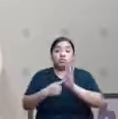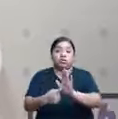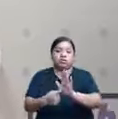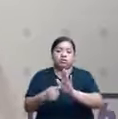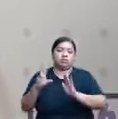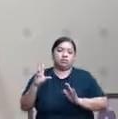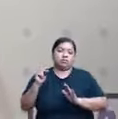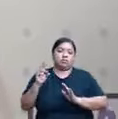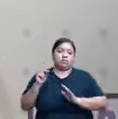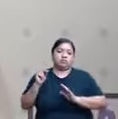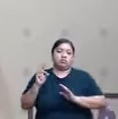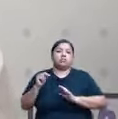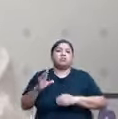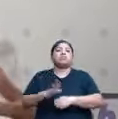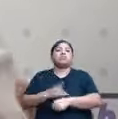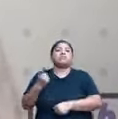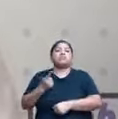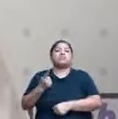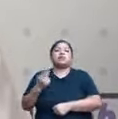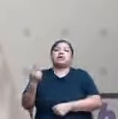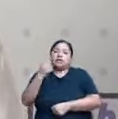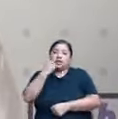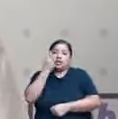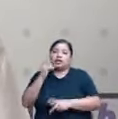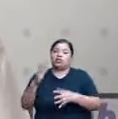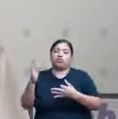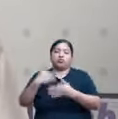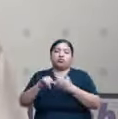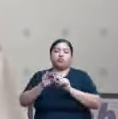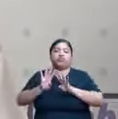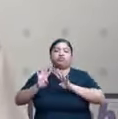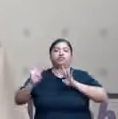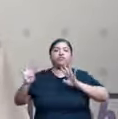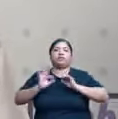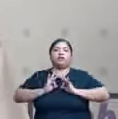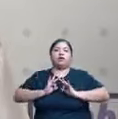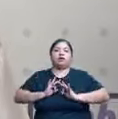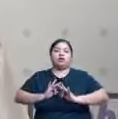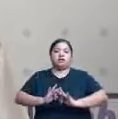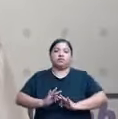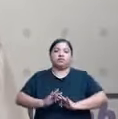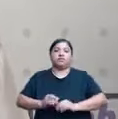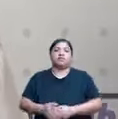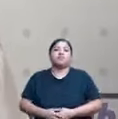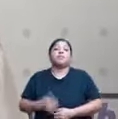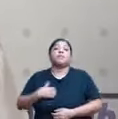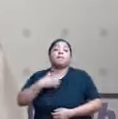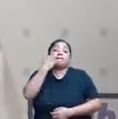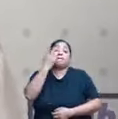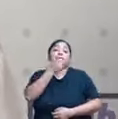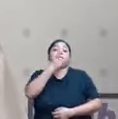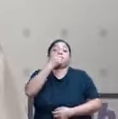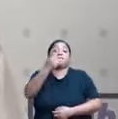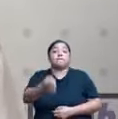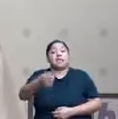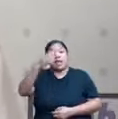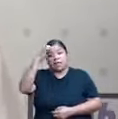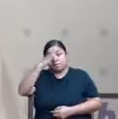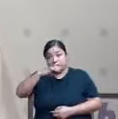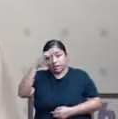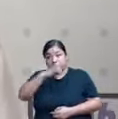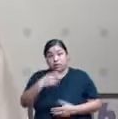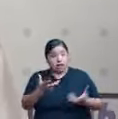relación a esa armonía que se encuentra en este momento. Les quiero decir que hoy por hoy la experiencia y la